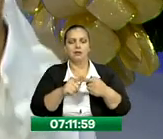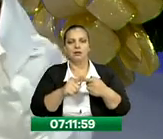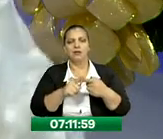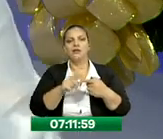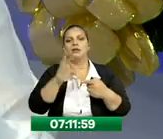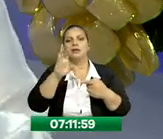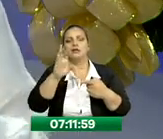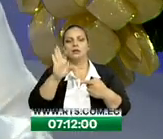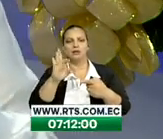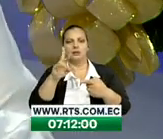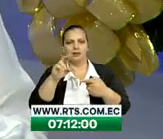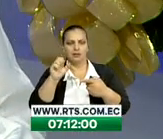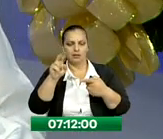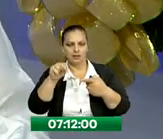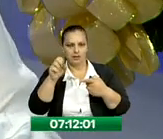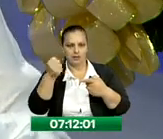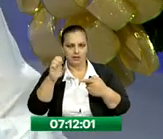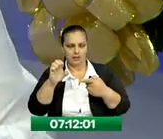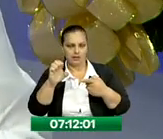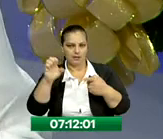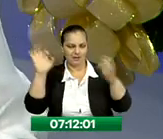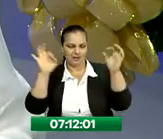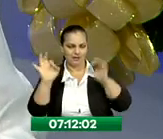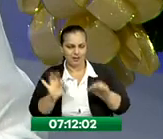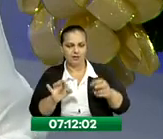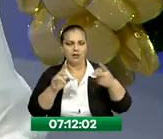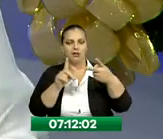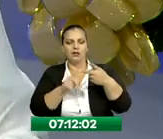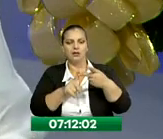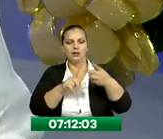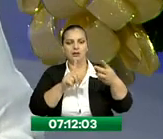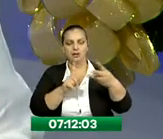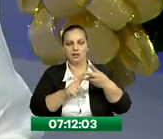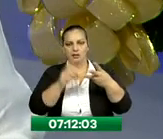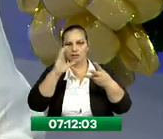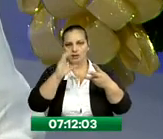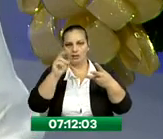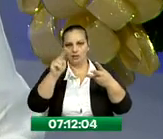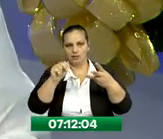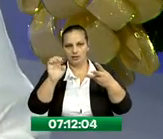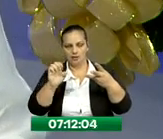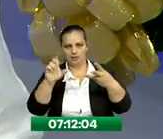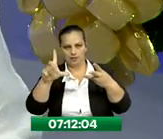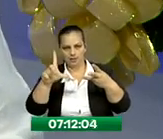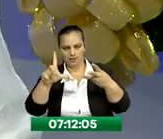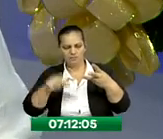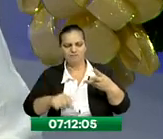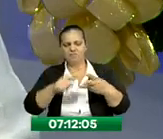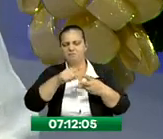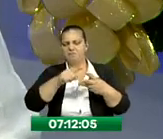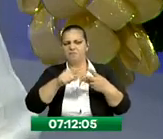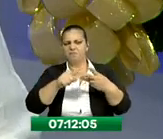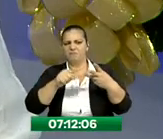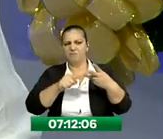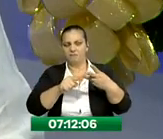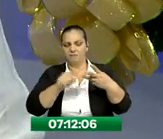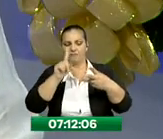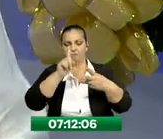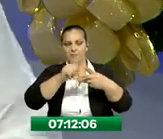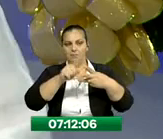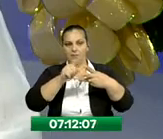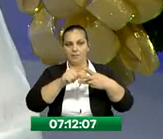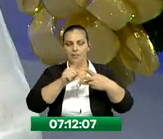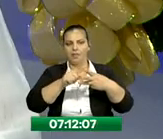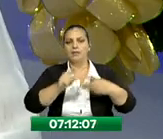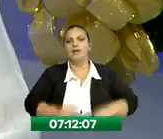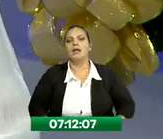Transelectric, que tiene las torres y los cables, transmite, y CENEL provee. Yendo a su pregunta, quien estaba a cargo de la provisión, que es